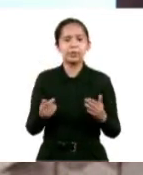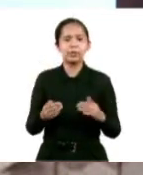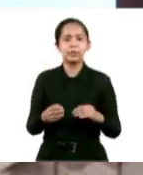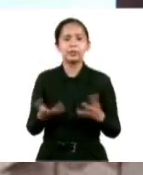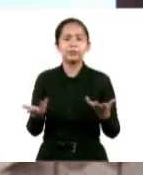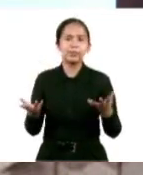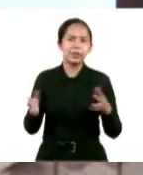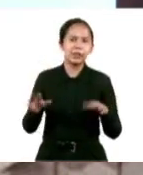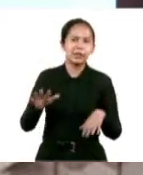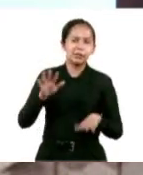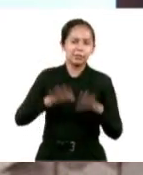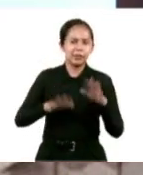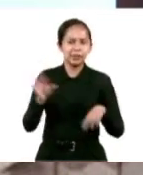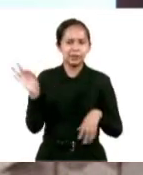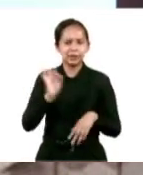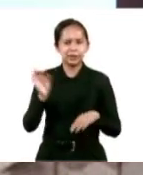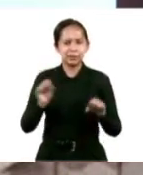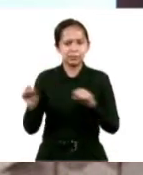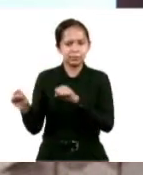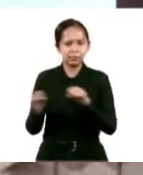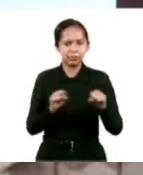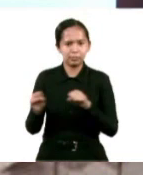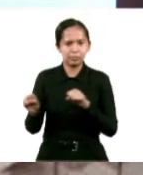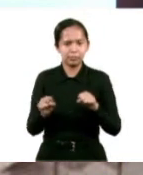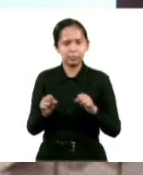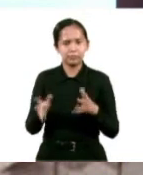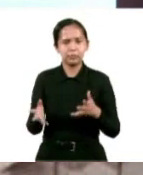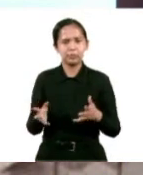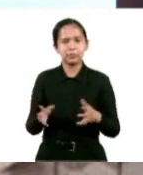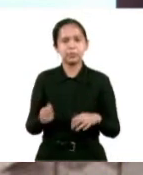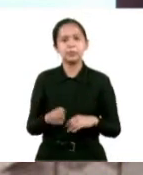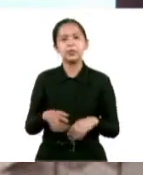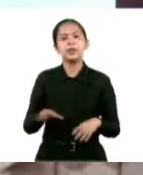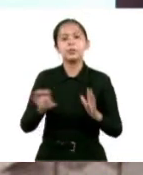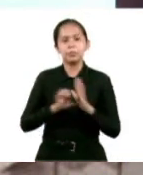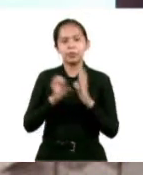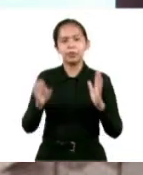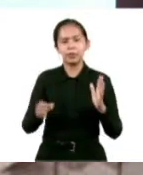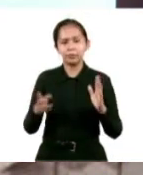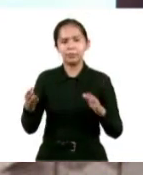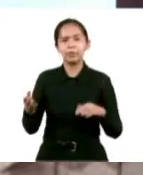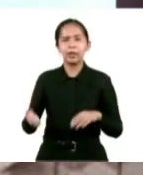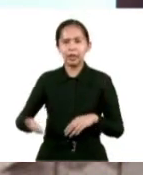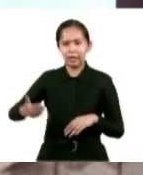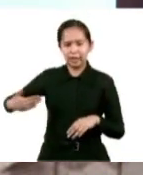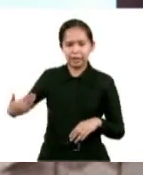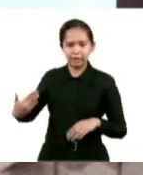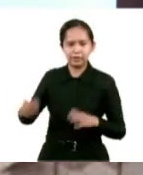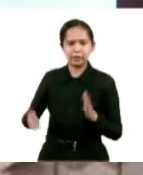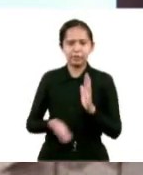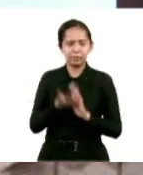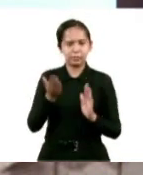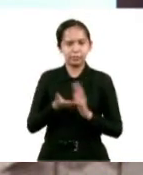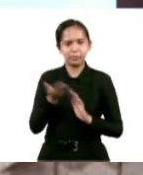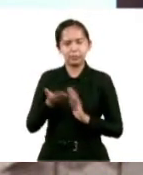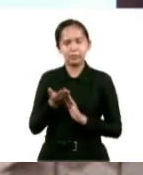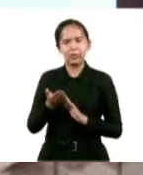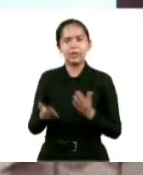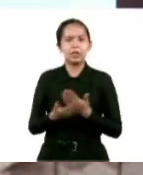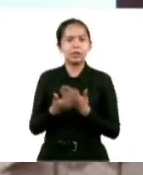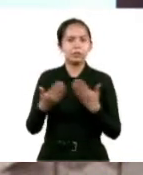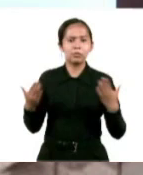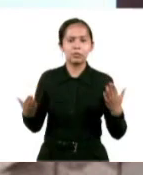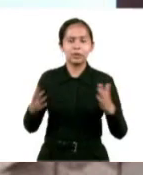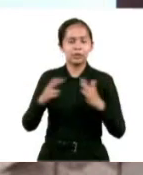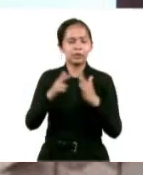fuerzas sísmicas, es decir, de cuando se diseñó esa estructura a la fecha actual, el reglamento subió las